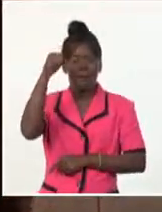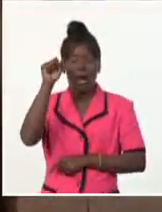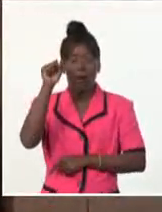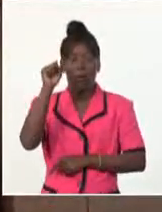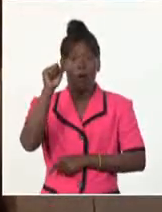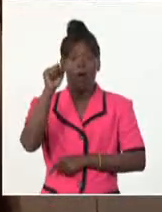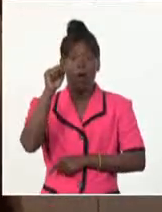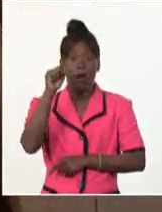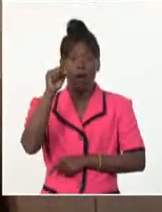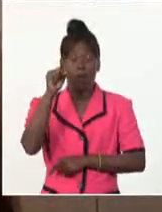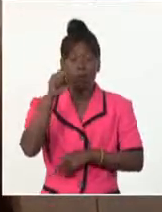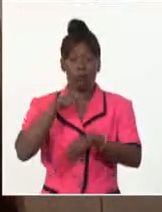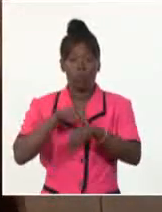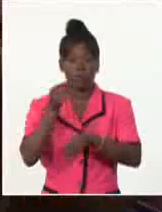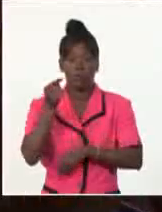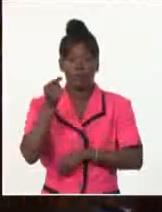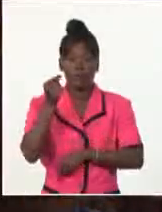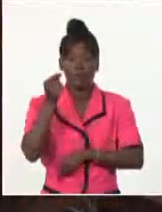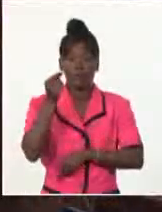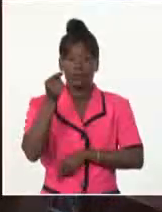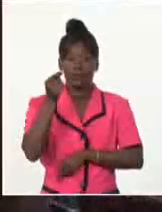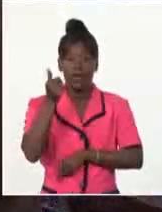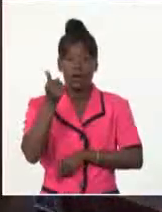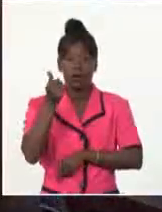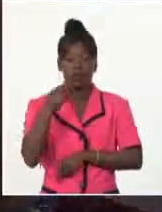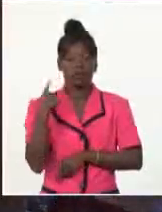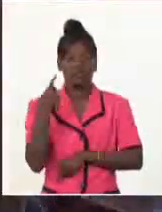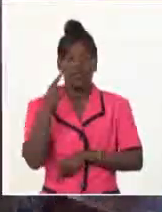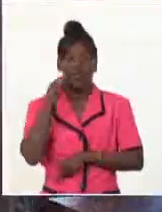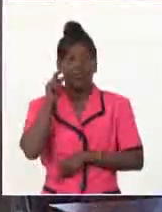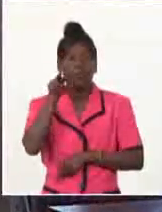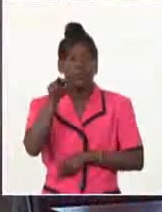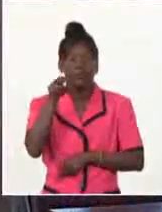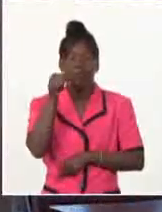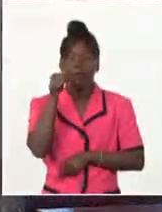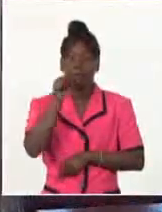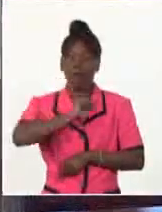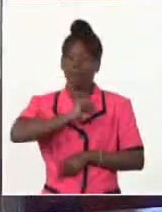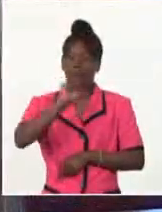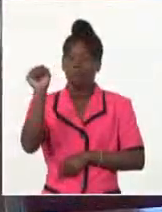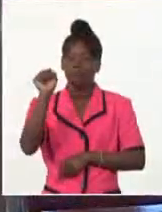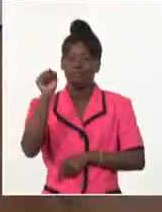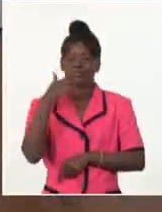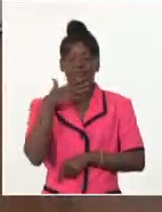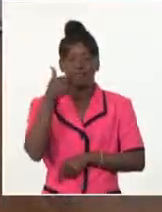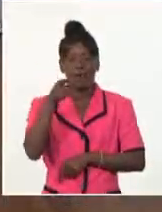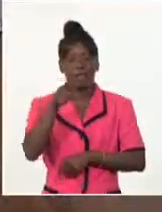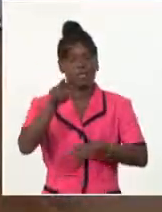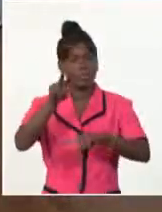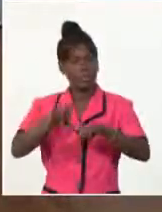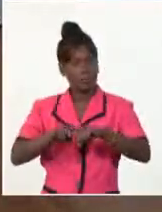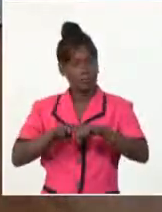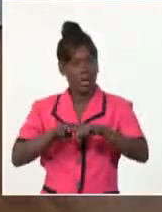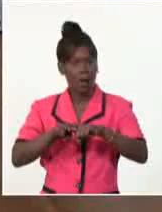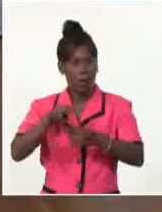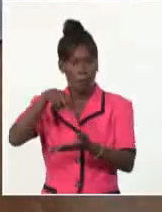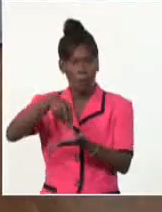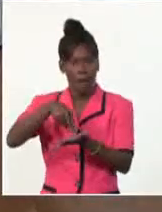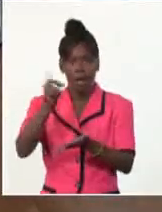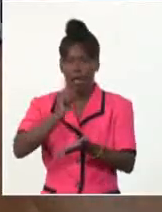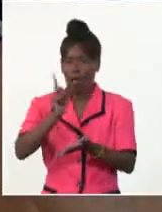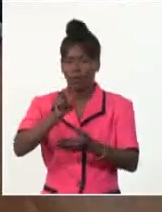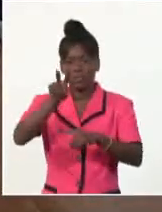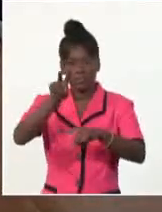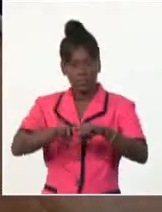este hotel con una bella vista de toda la Habana Vieja. Y bueno, otro récord más para Eric Hernández en esta ocasión desde la posición de